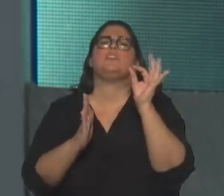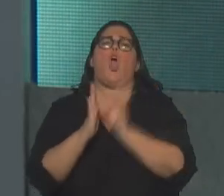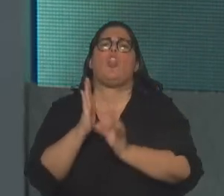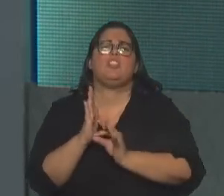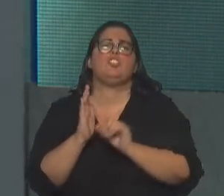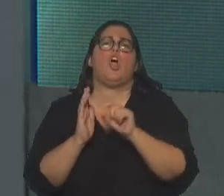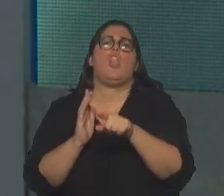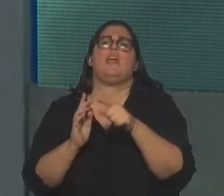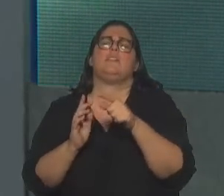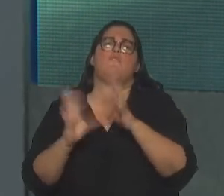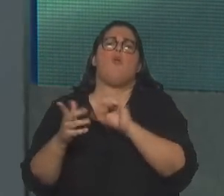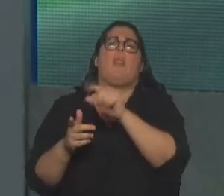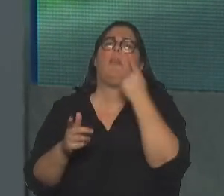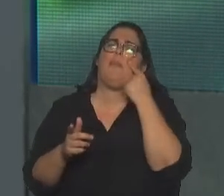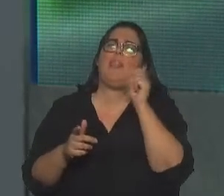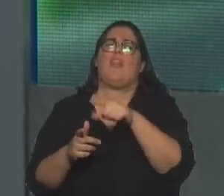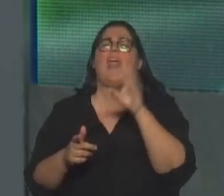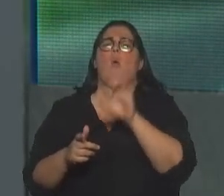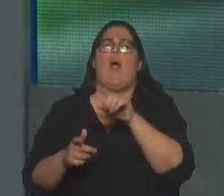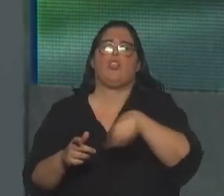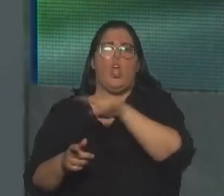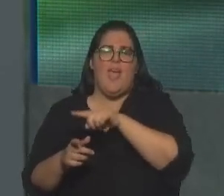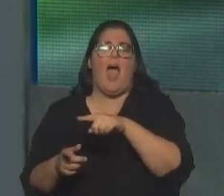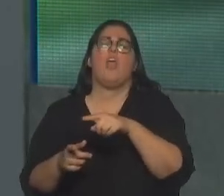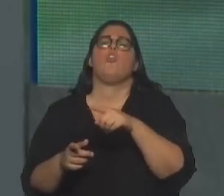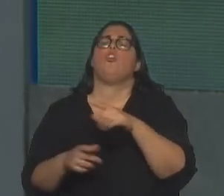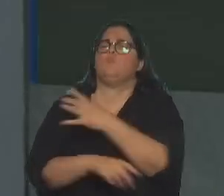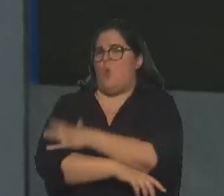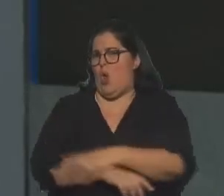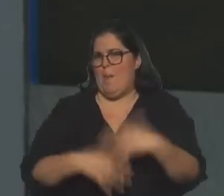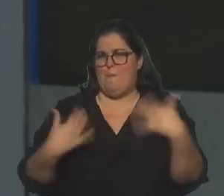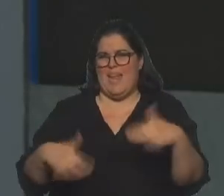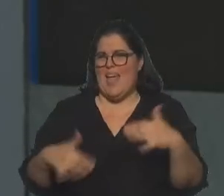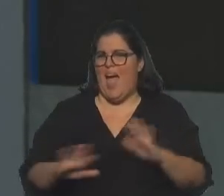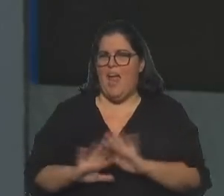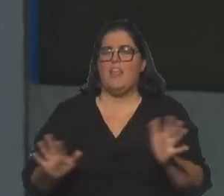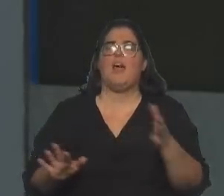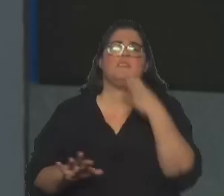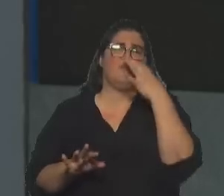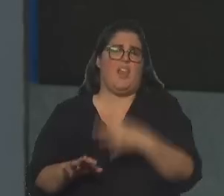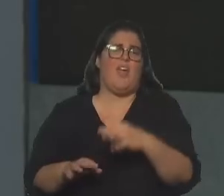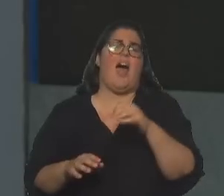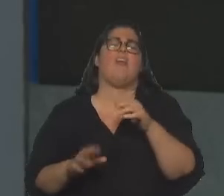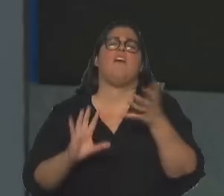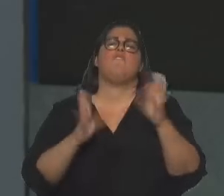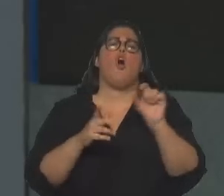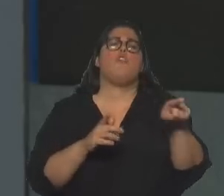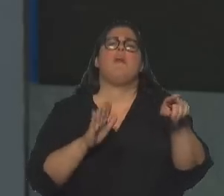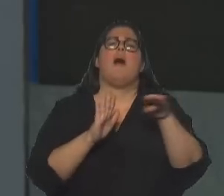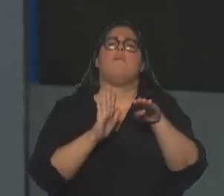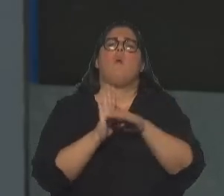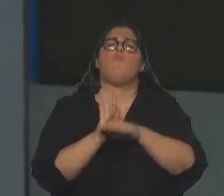las que viven los ecuatorianos en los últimos años, son muy precarias, y claramente las recetas neoliberales de Lasso